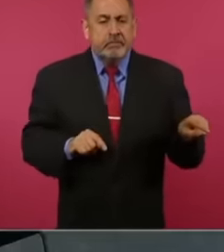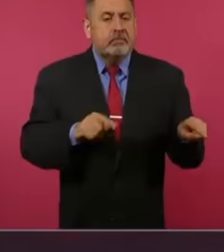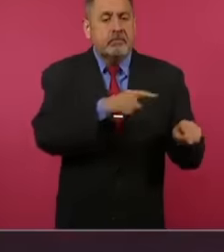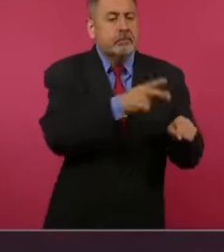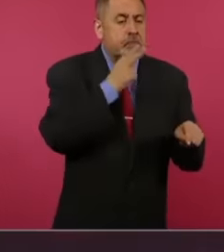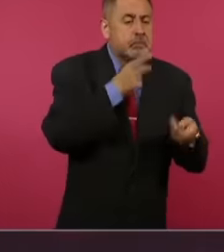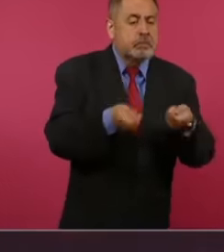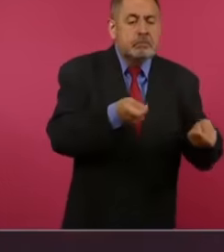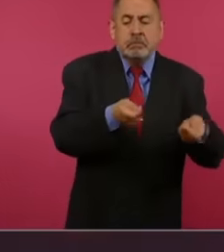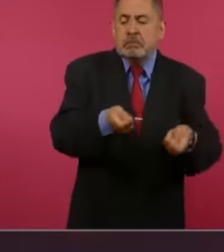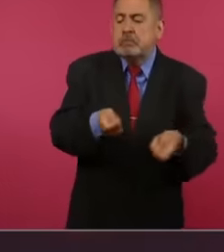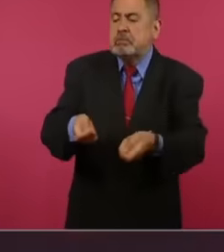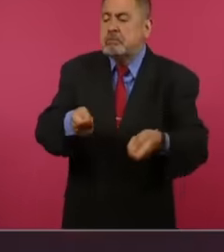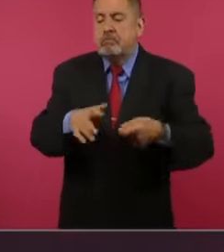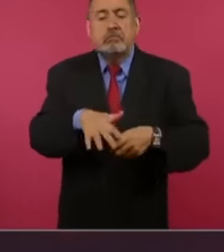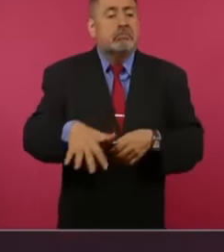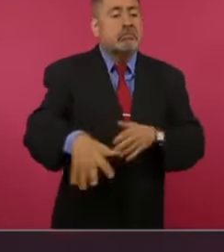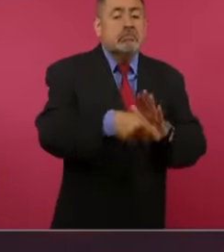utilizan al periodismo,